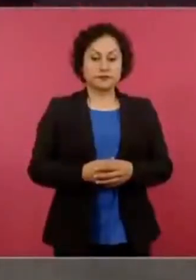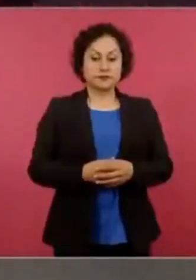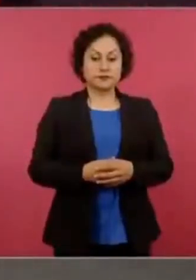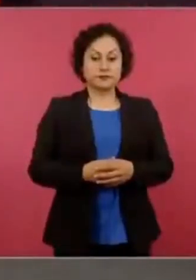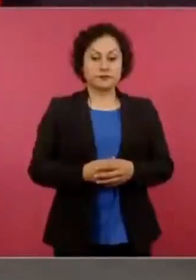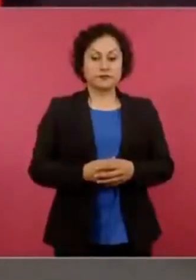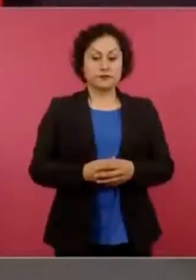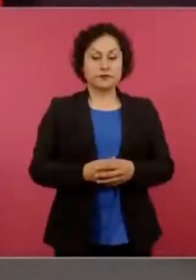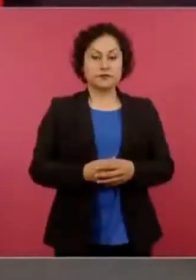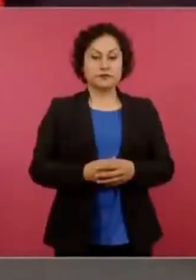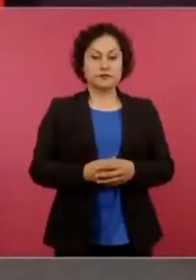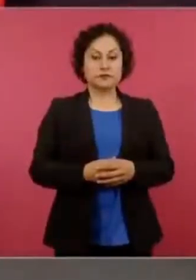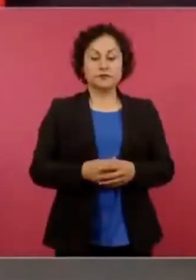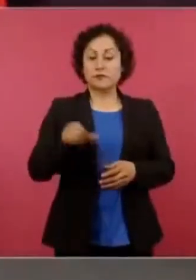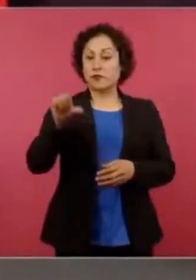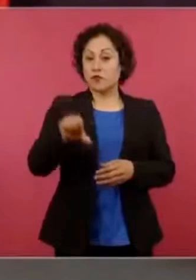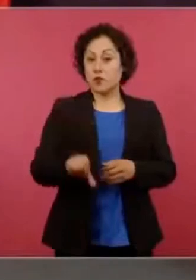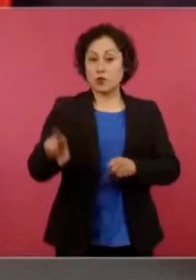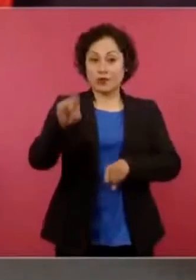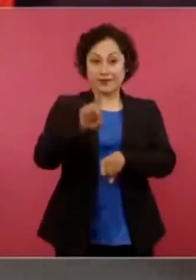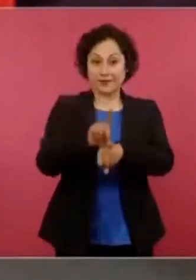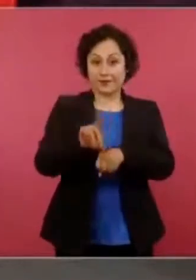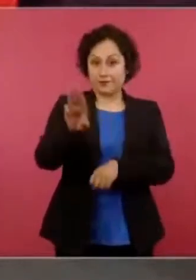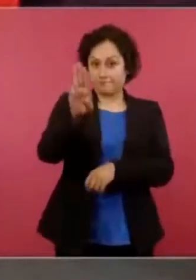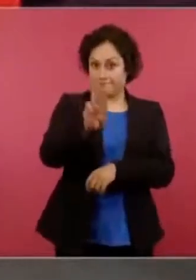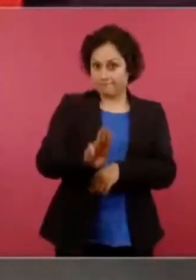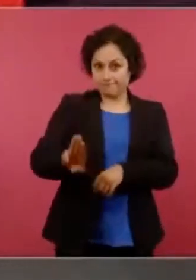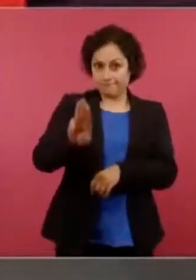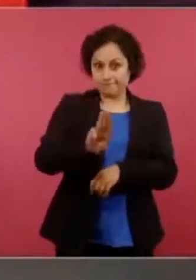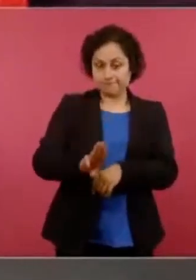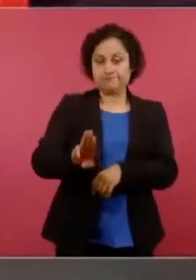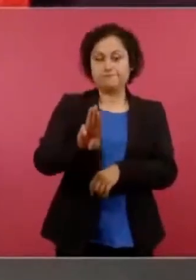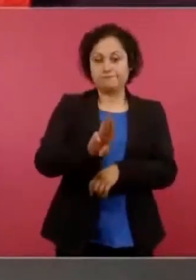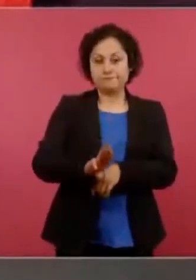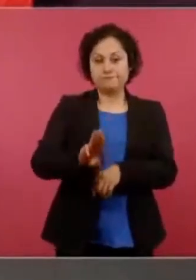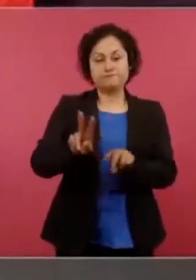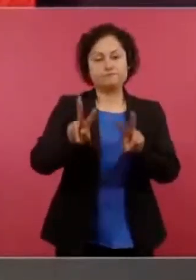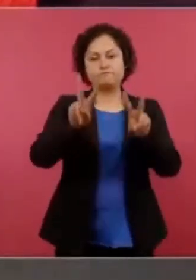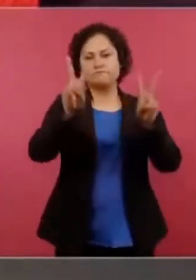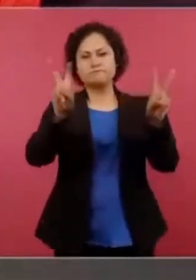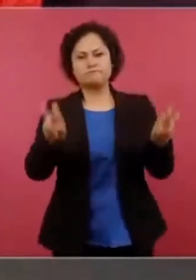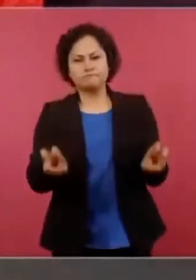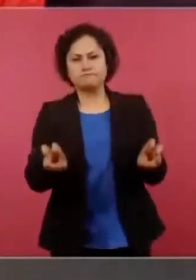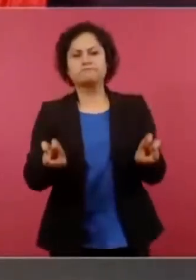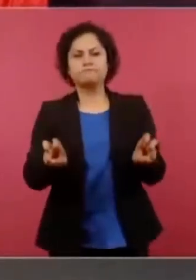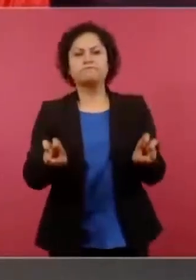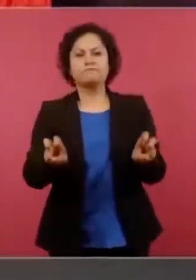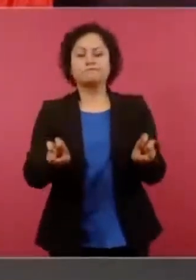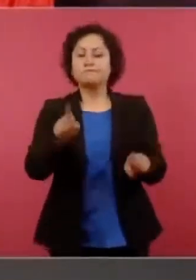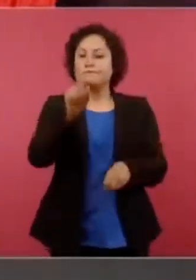hoy corresponde a la sección de quién es quién en las mentiras.